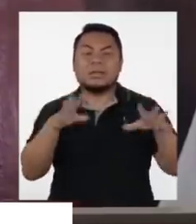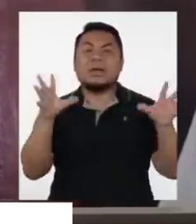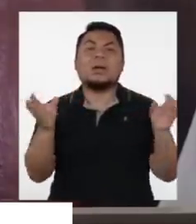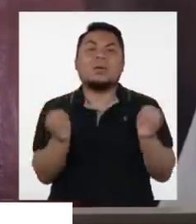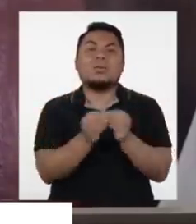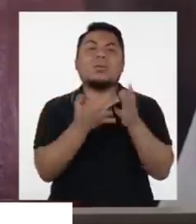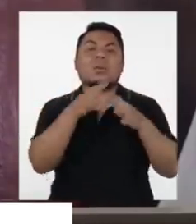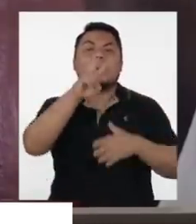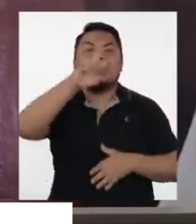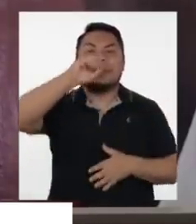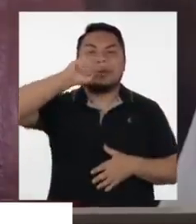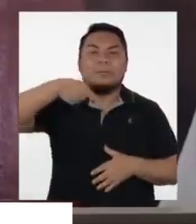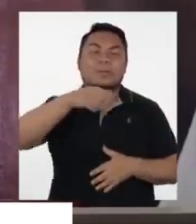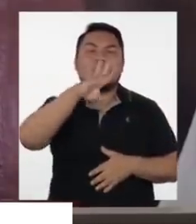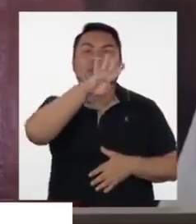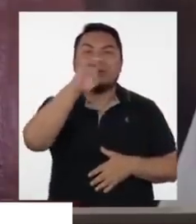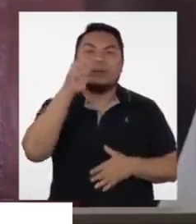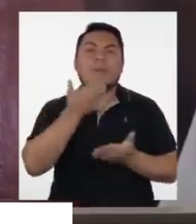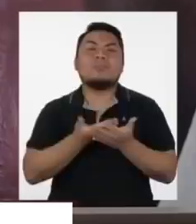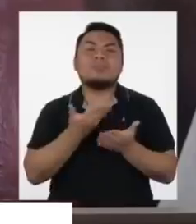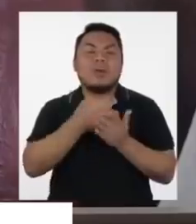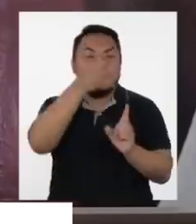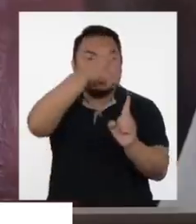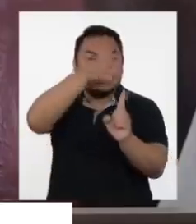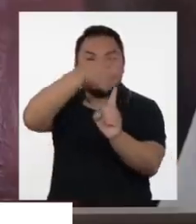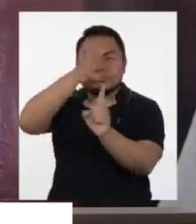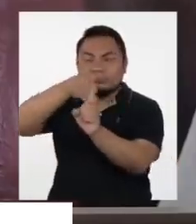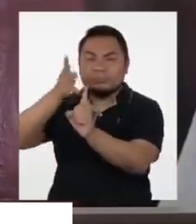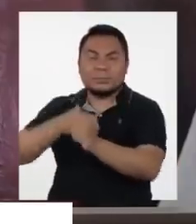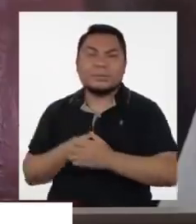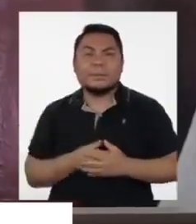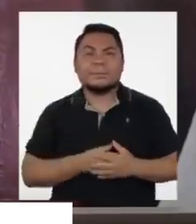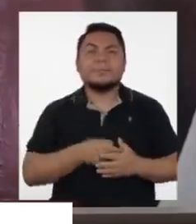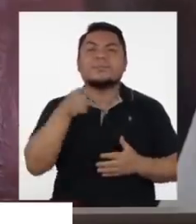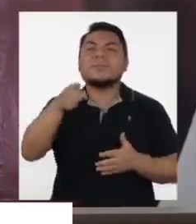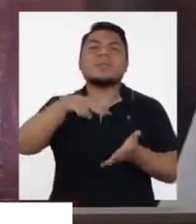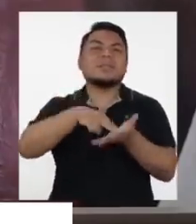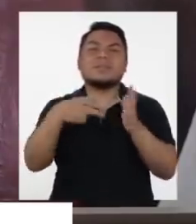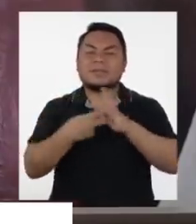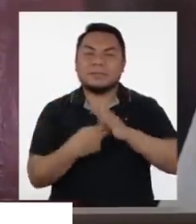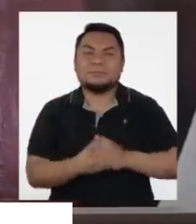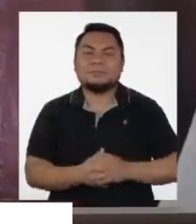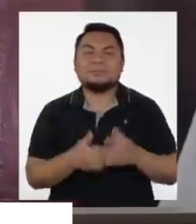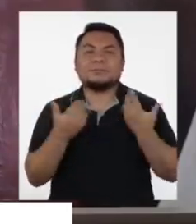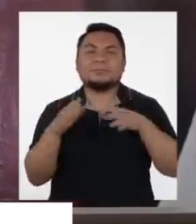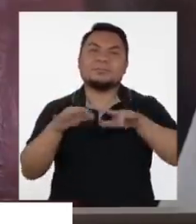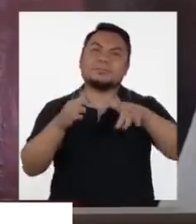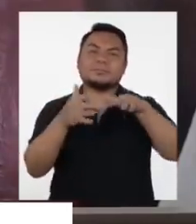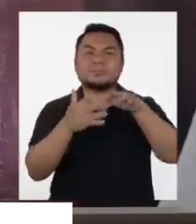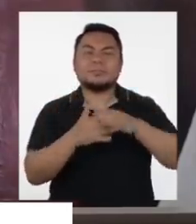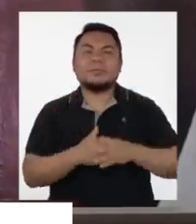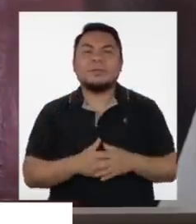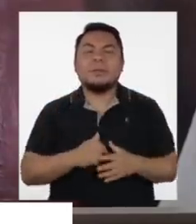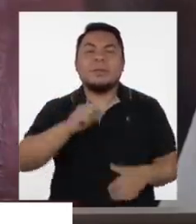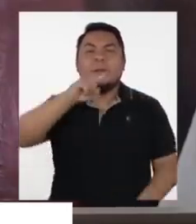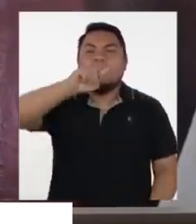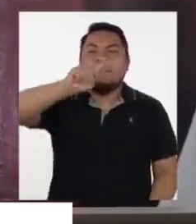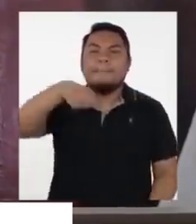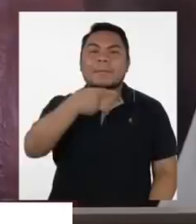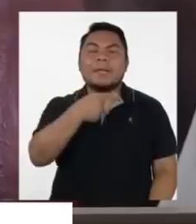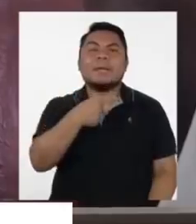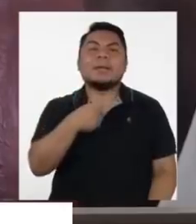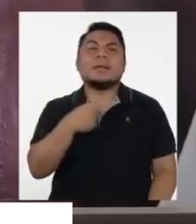20 mil 400 pruebas que significa ello y realizamos un promedio de 1.000